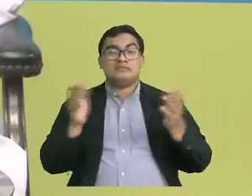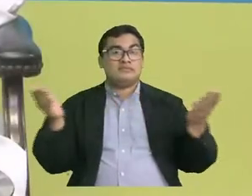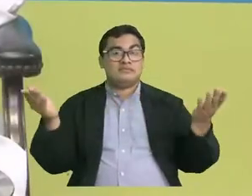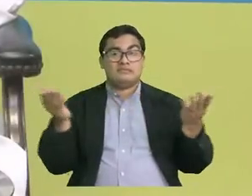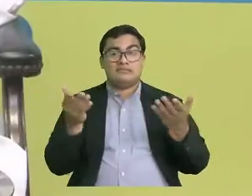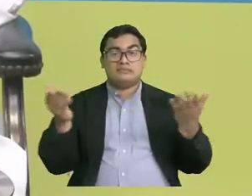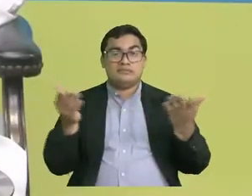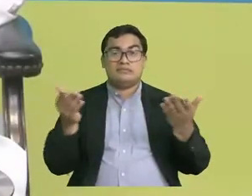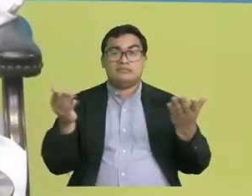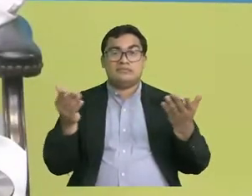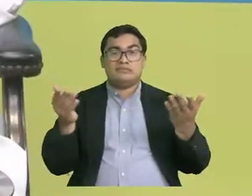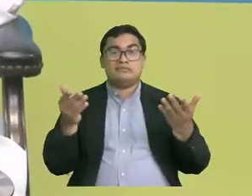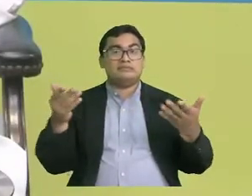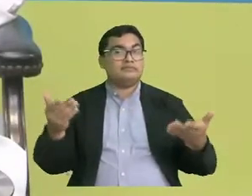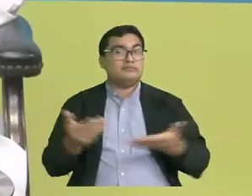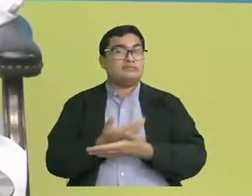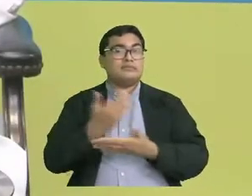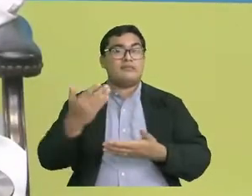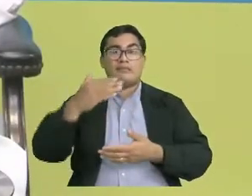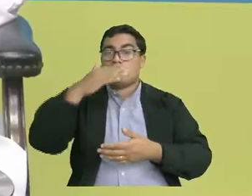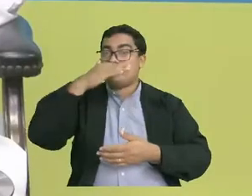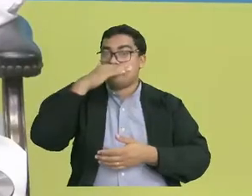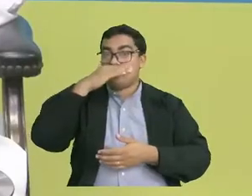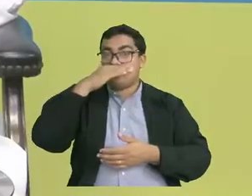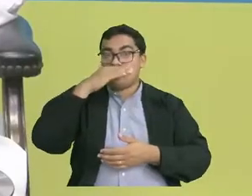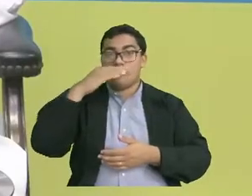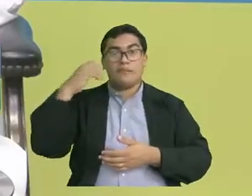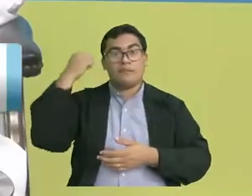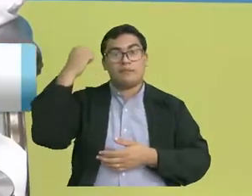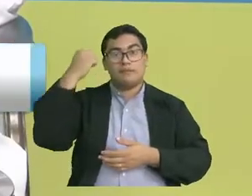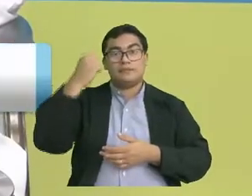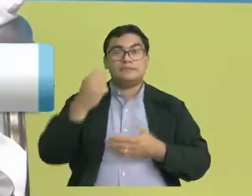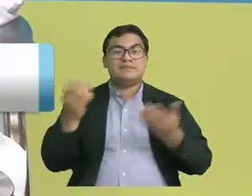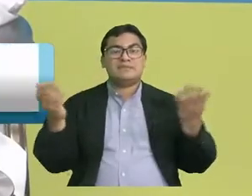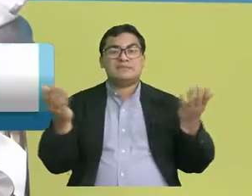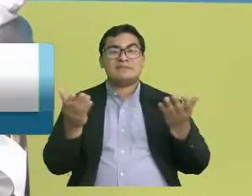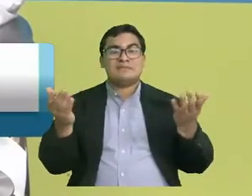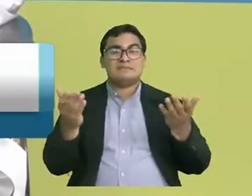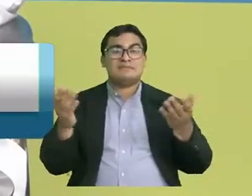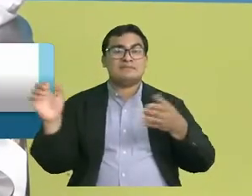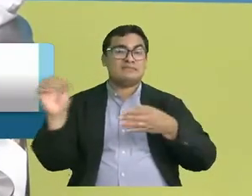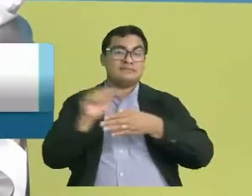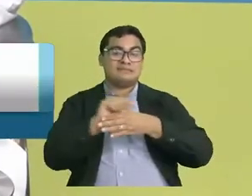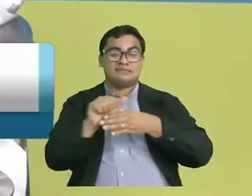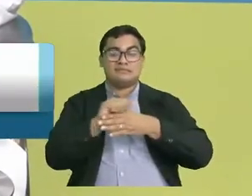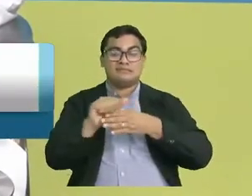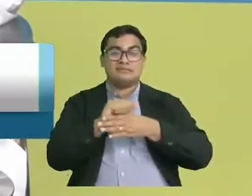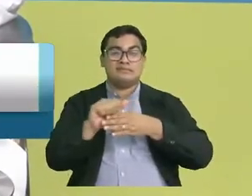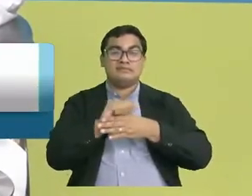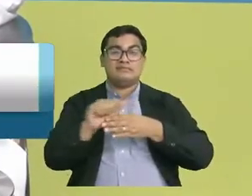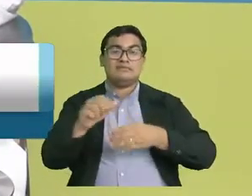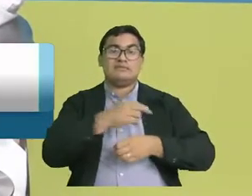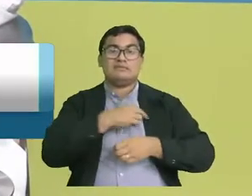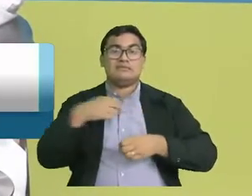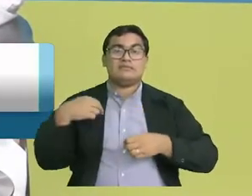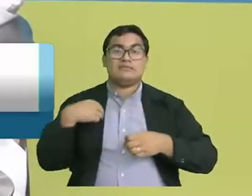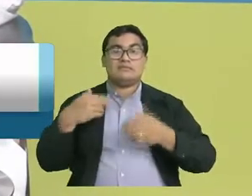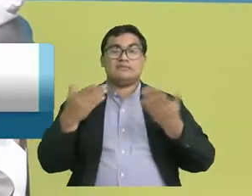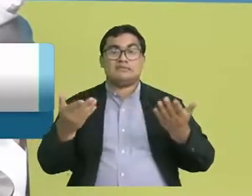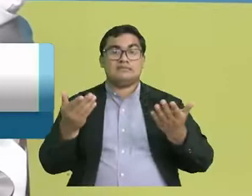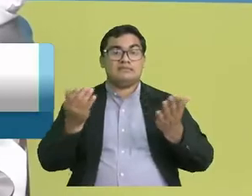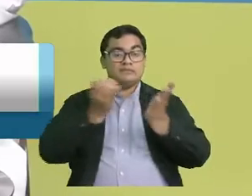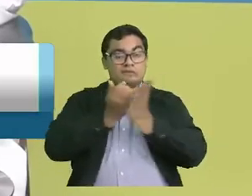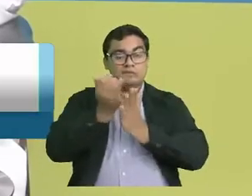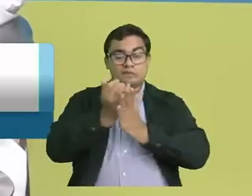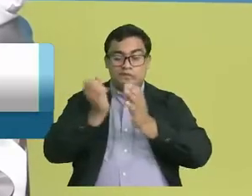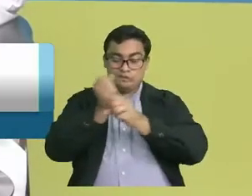en esta nueva etapa de la revolución es la implementación y la realización de los estudios de